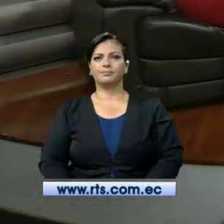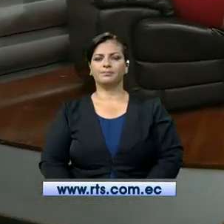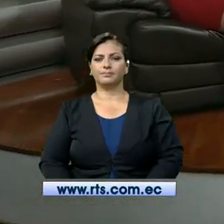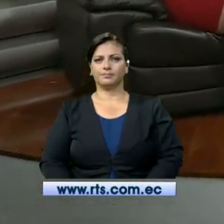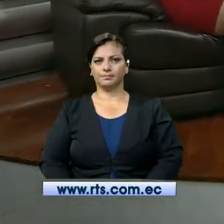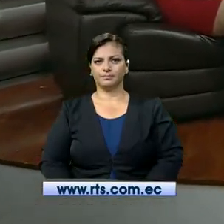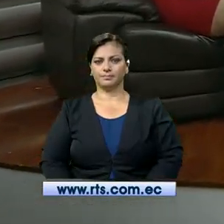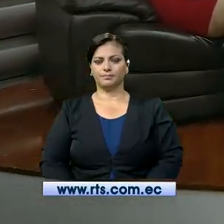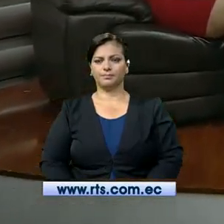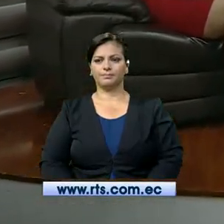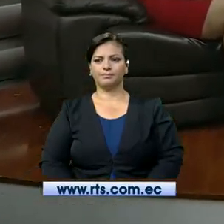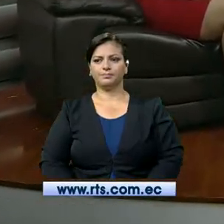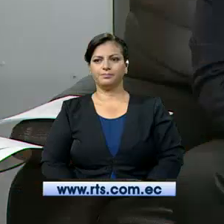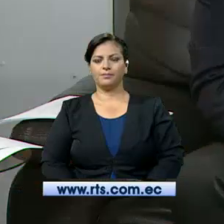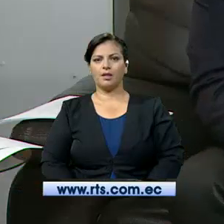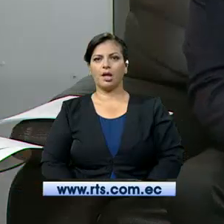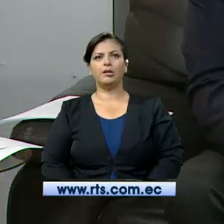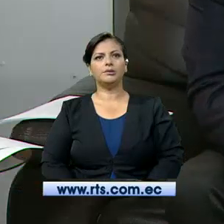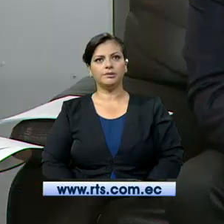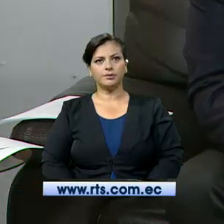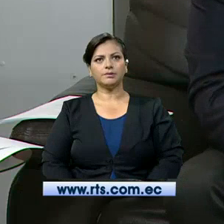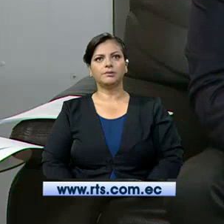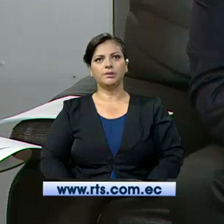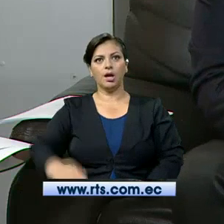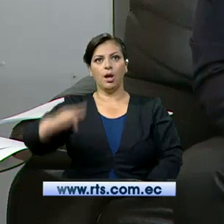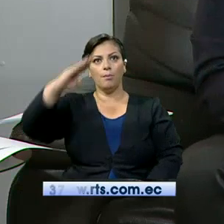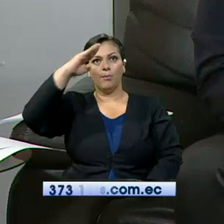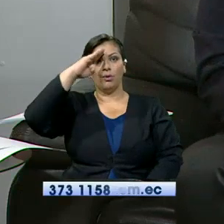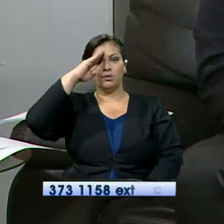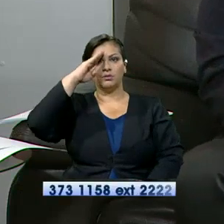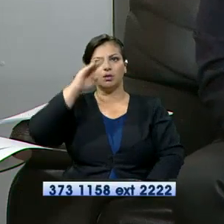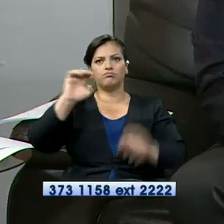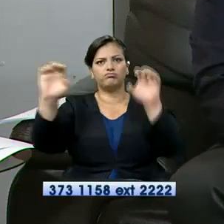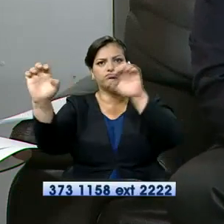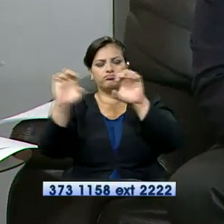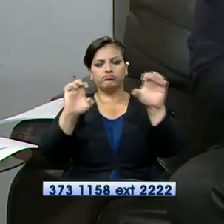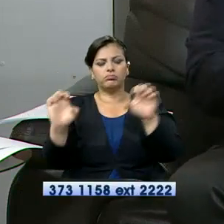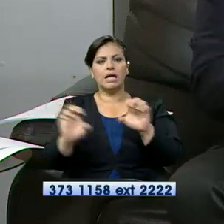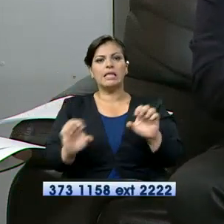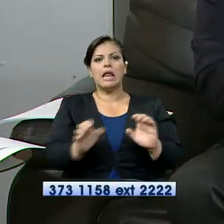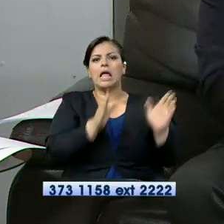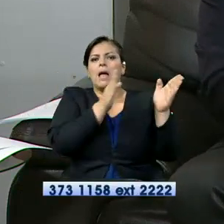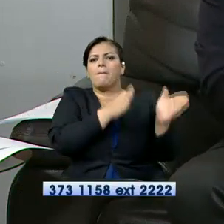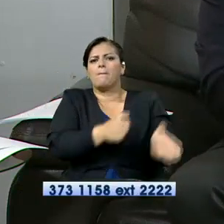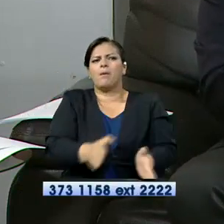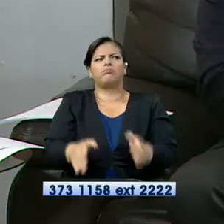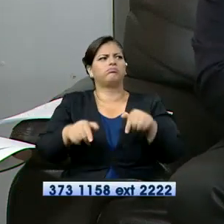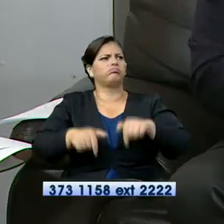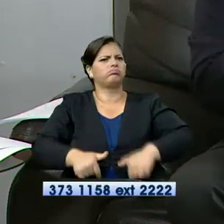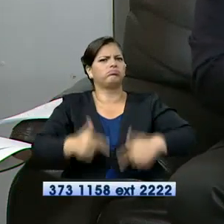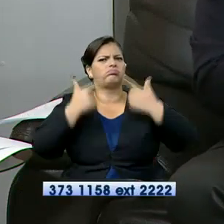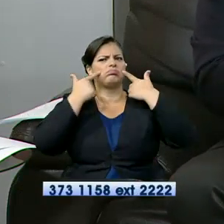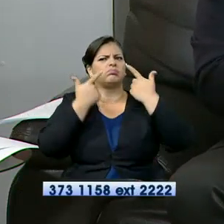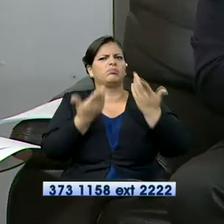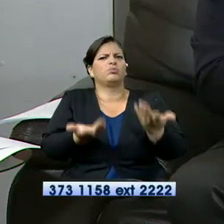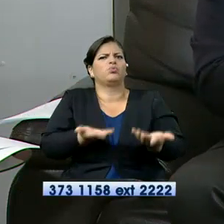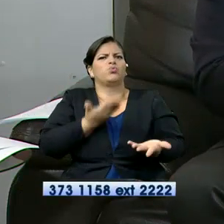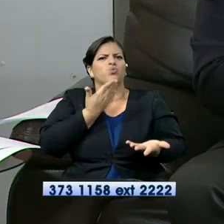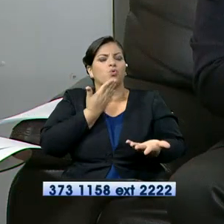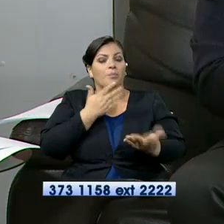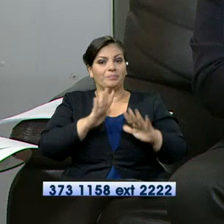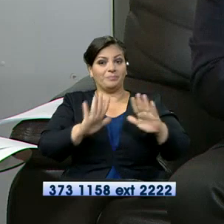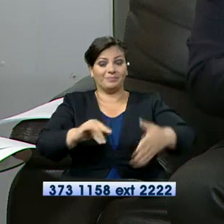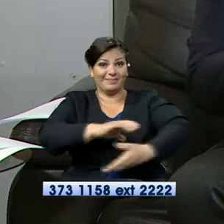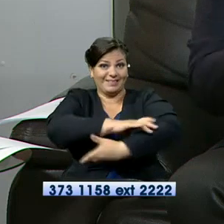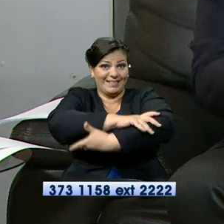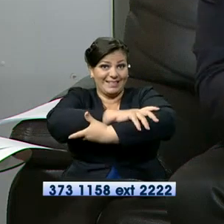La creación de una policía de turismo y la implementación de operativos permanentes en el malecón Simón Bolívar son parte de las acciones